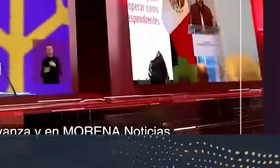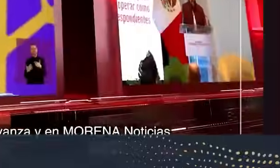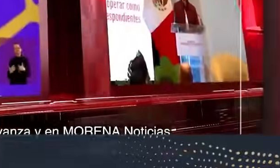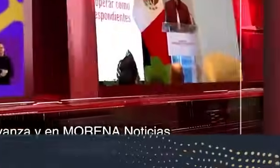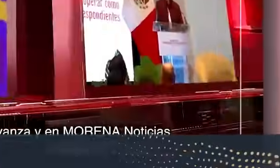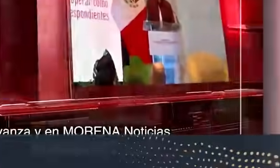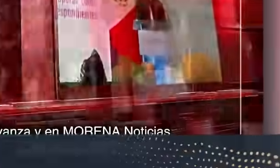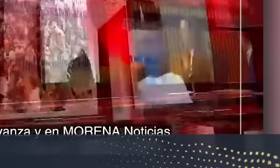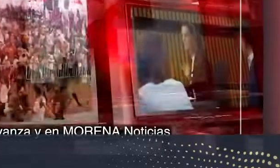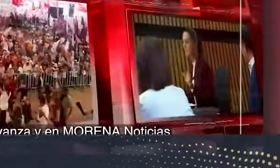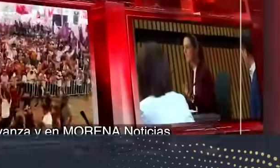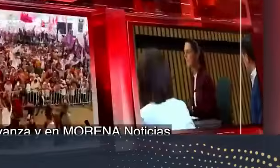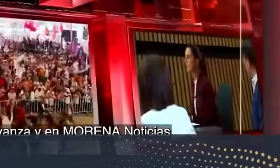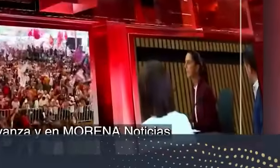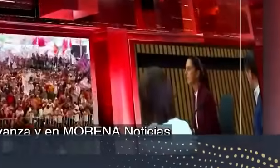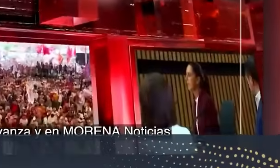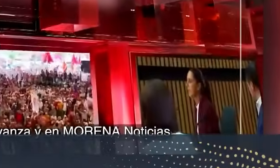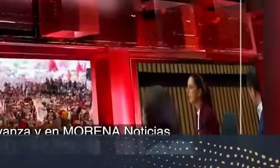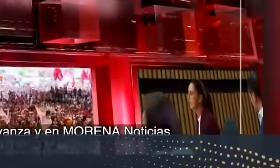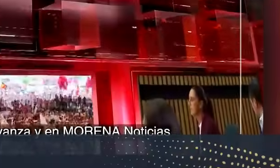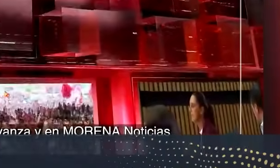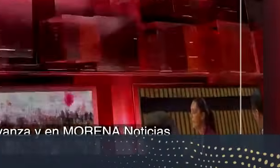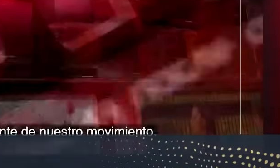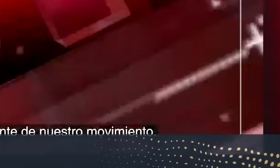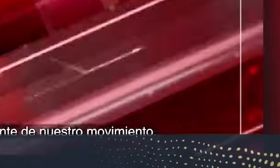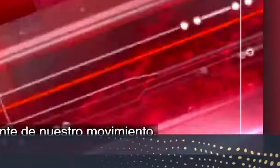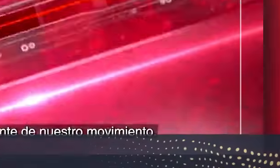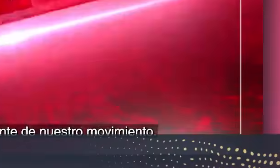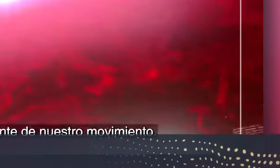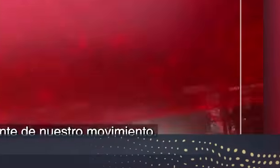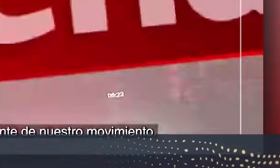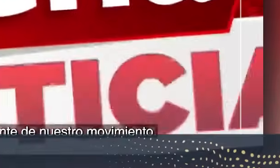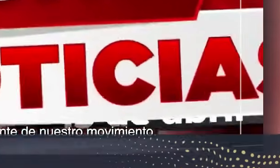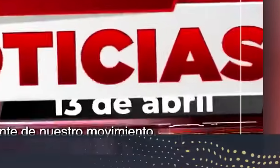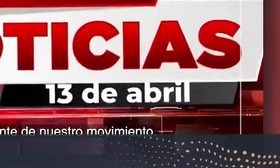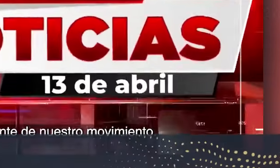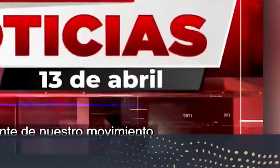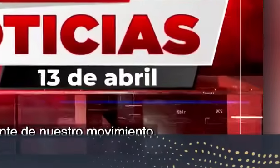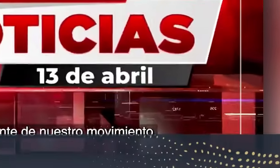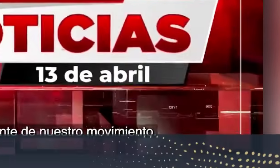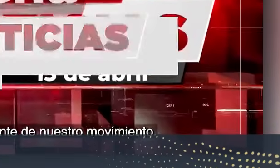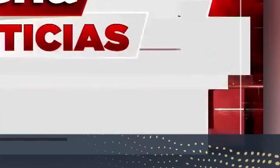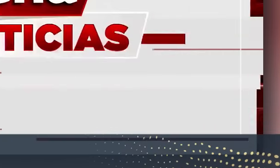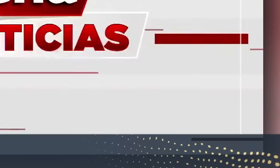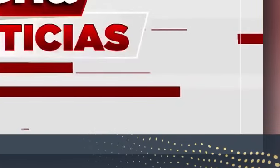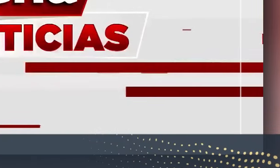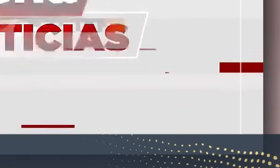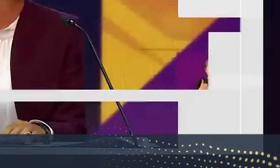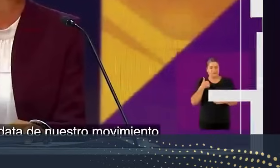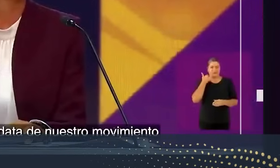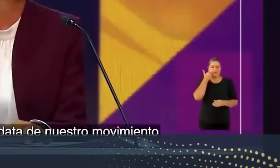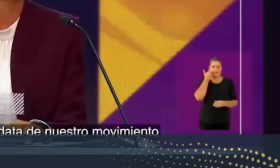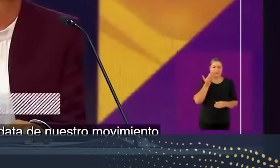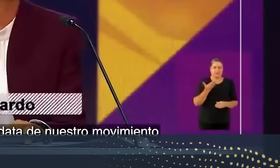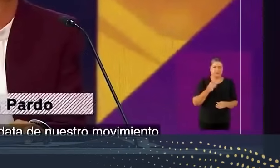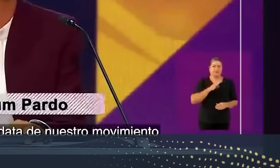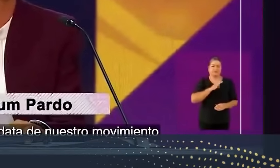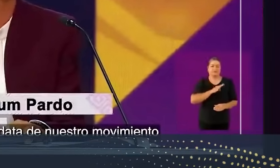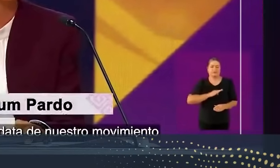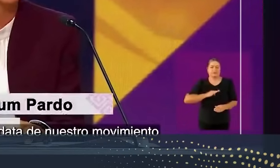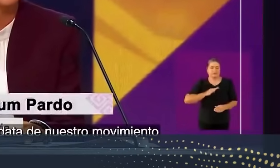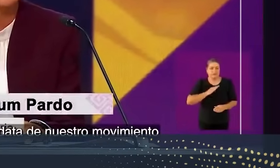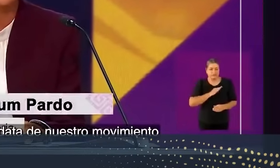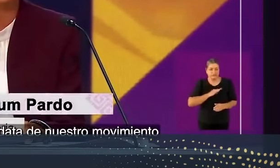La Cuarta Transformación avanza y en Morena Noticias te contamos lo más relevante de nuestro movimiento. Claudia